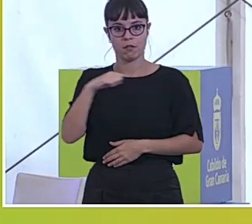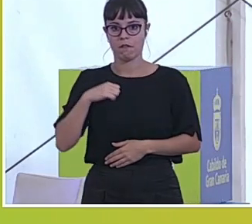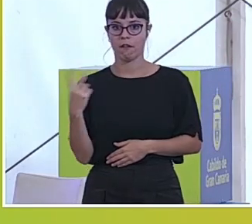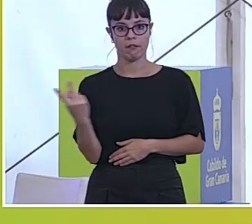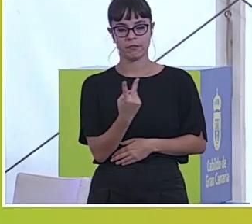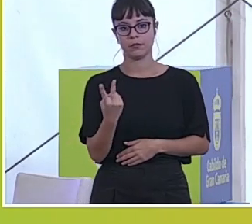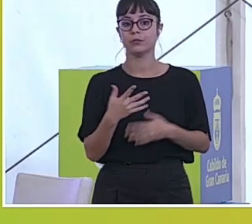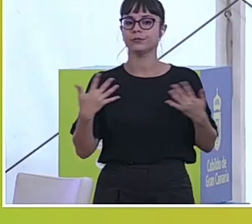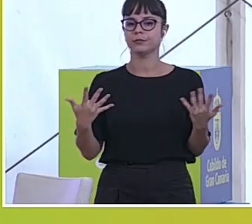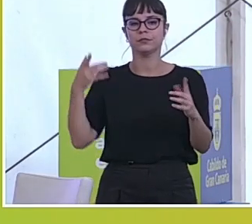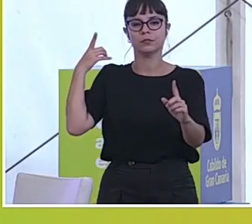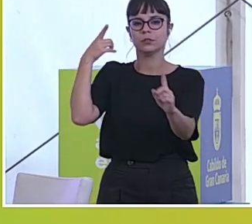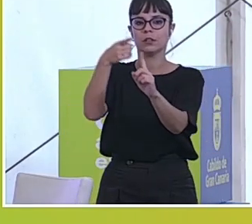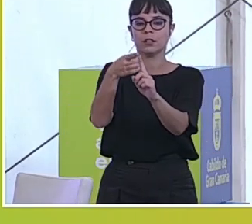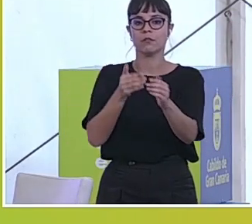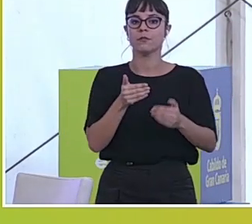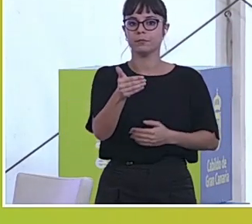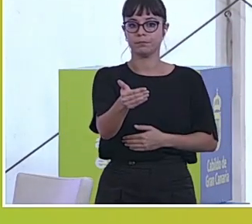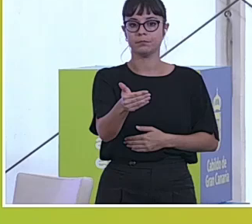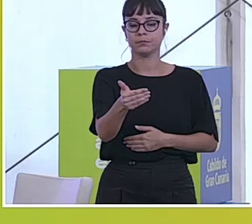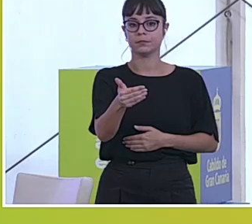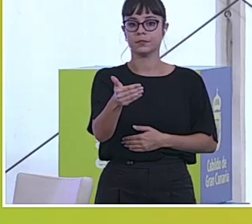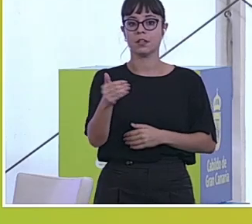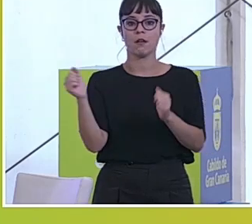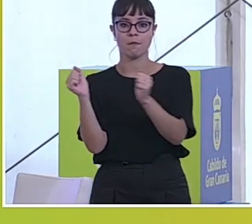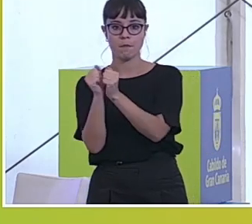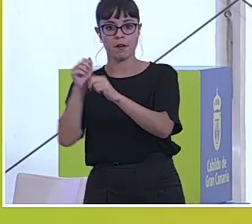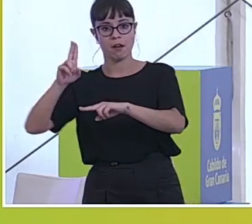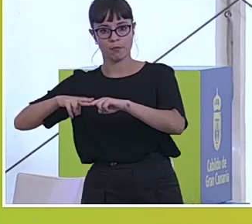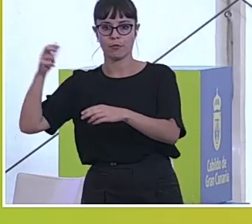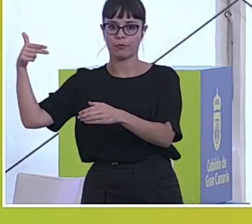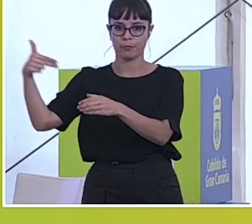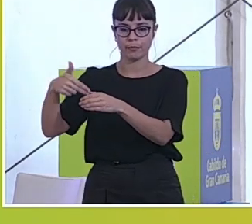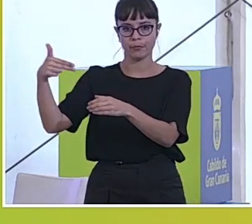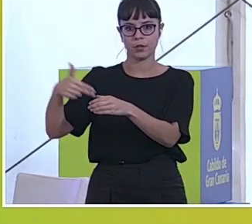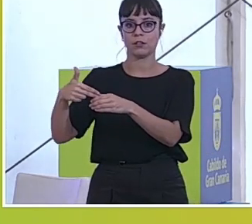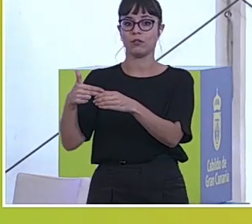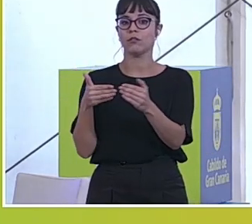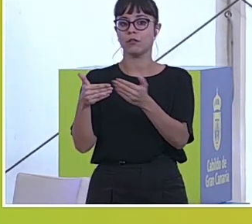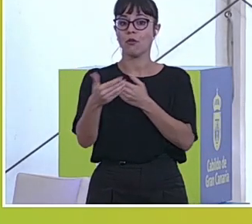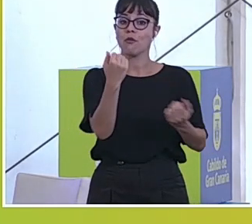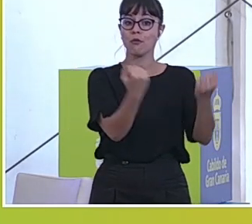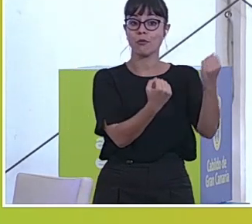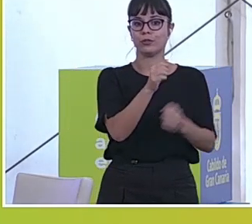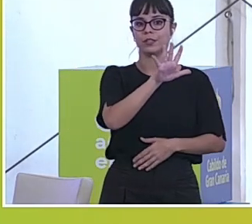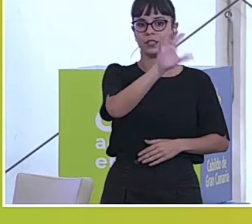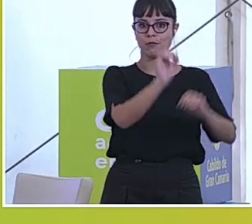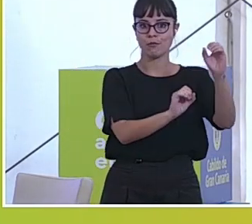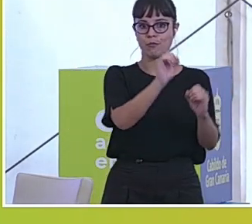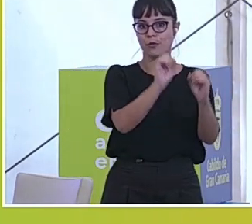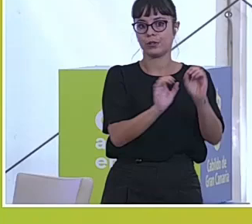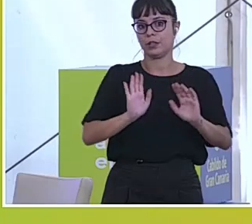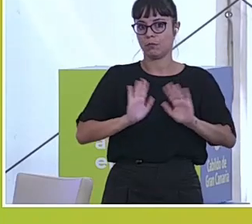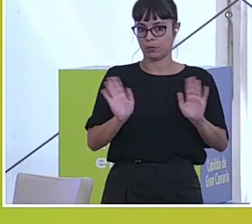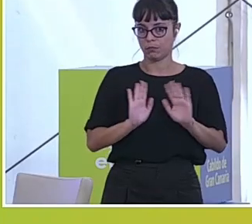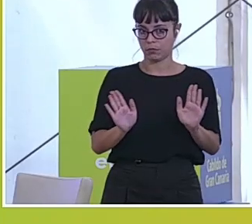llegue hasta una descarbonización del 5% del número de vehículos de Canarias para el año 2030, ¿vale? Esas son las cifras generales.